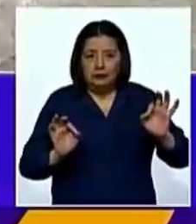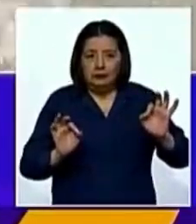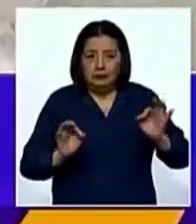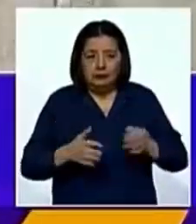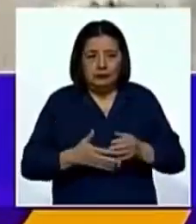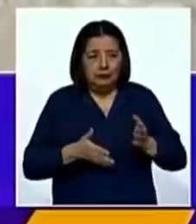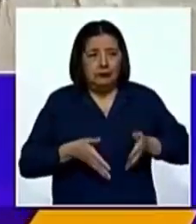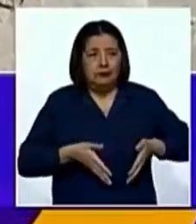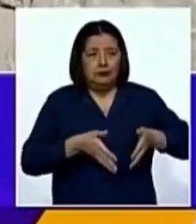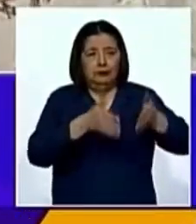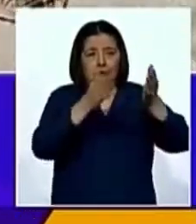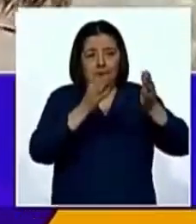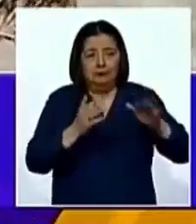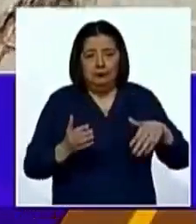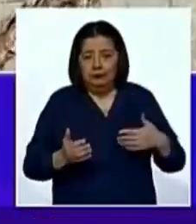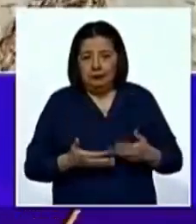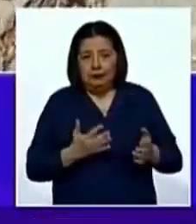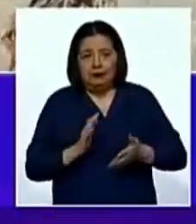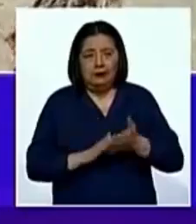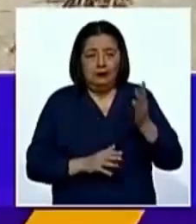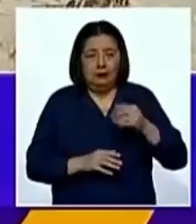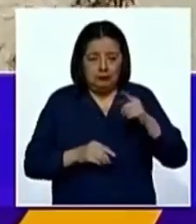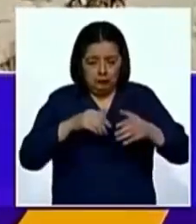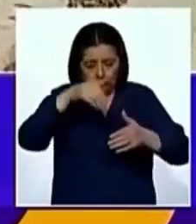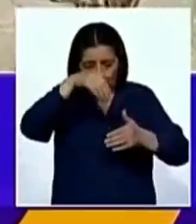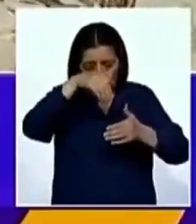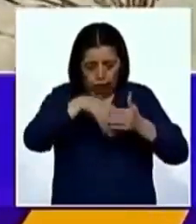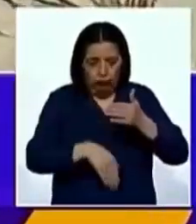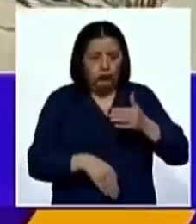esa carretera que vale una buena. Wow. Es un hueco, un forado